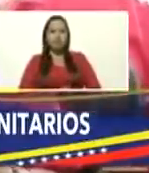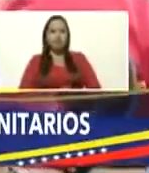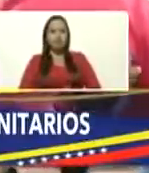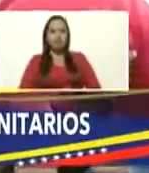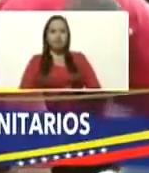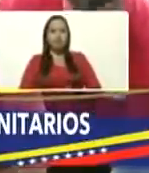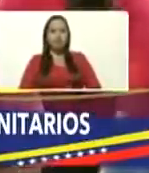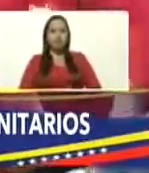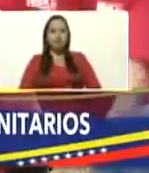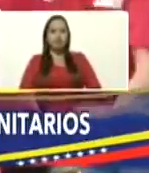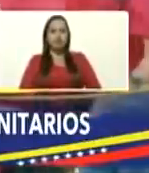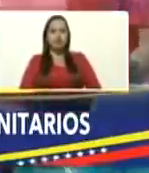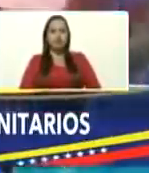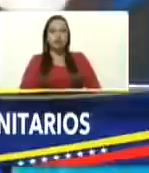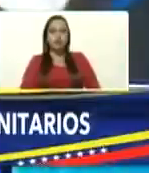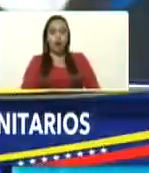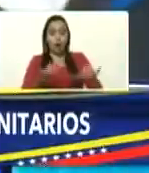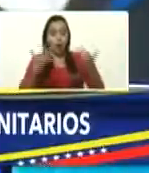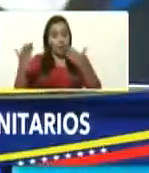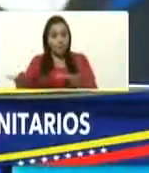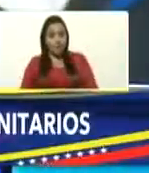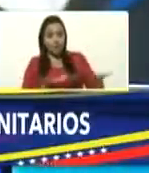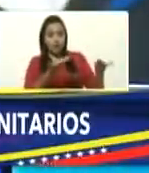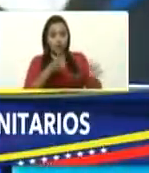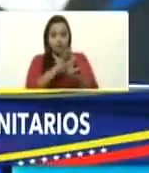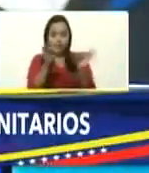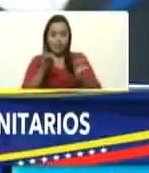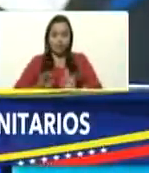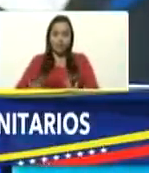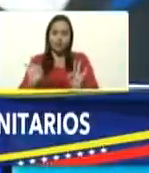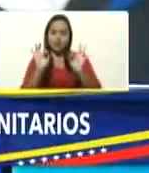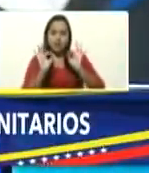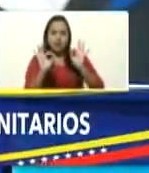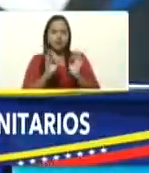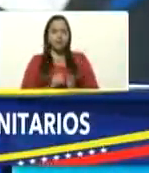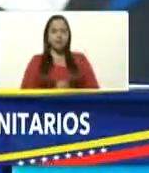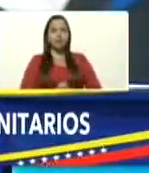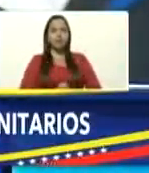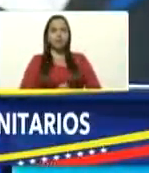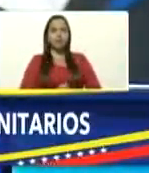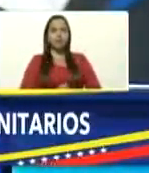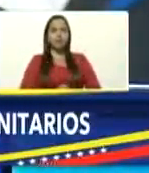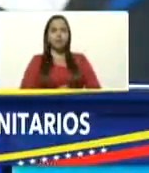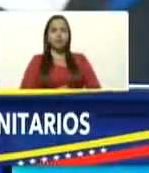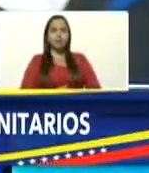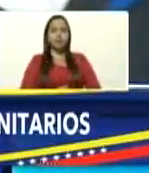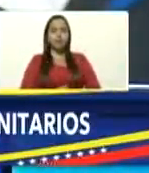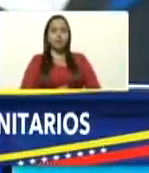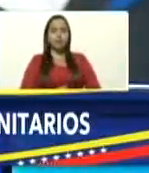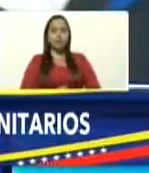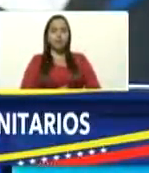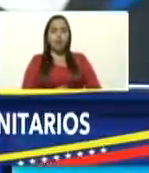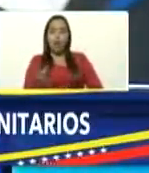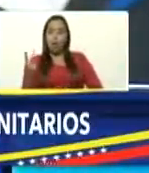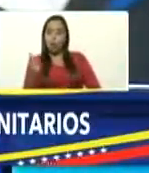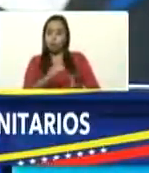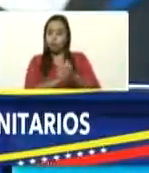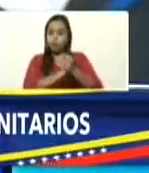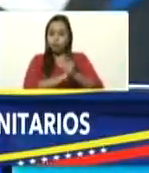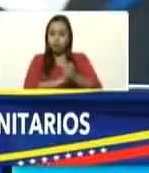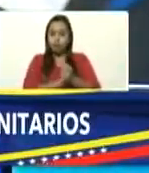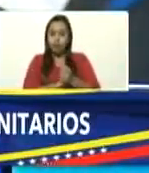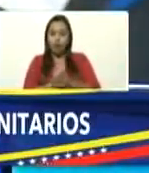He invitado de manera muy especial a dos compañeros